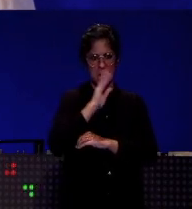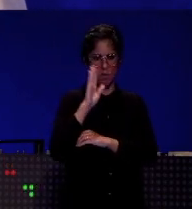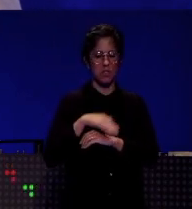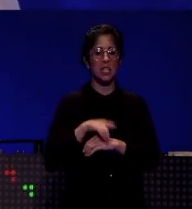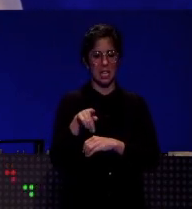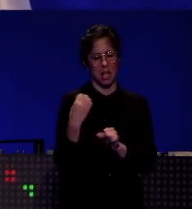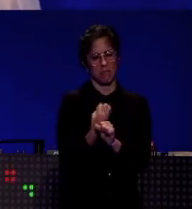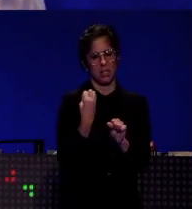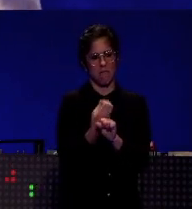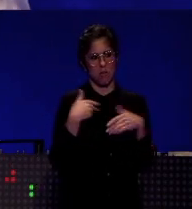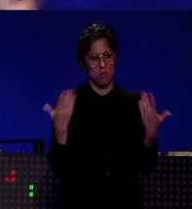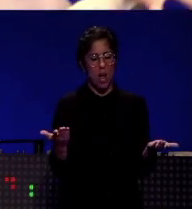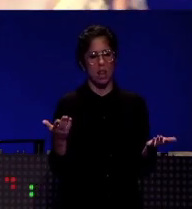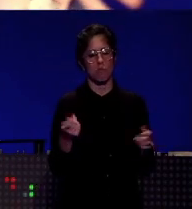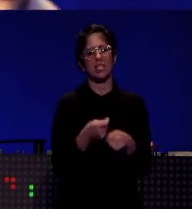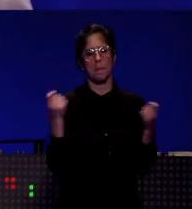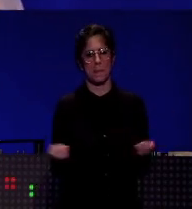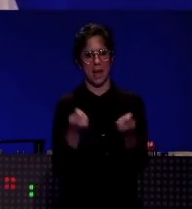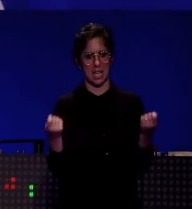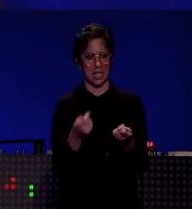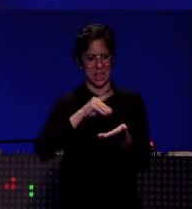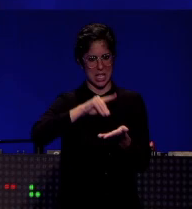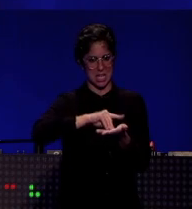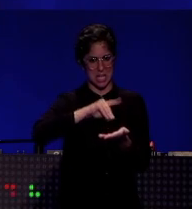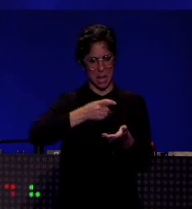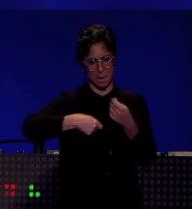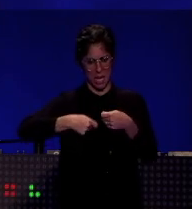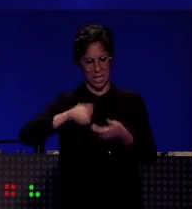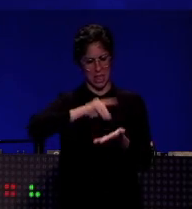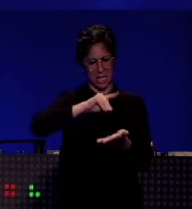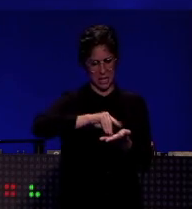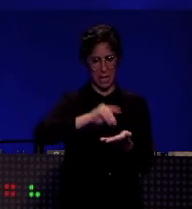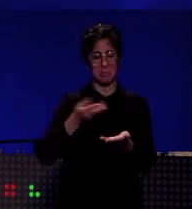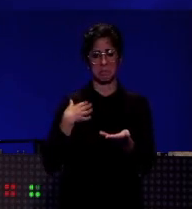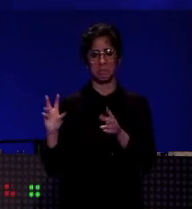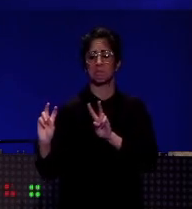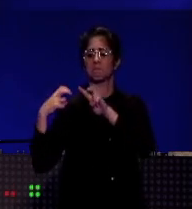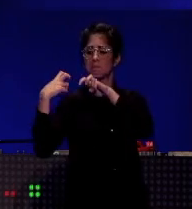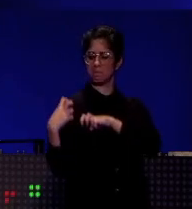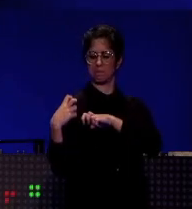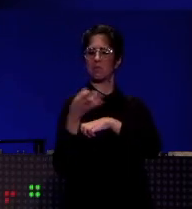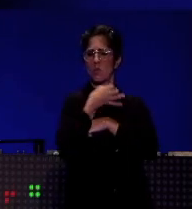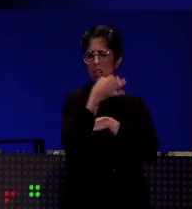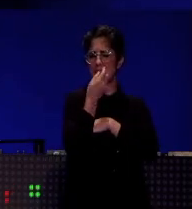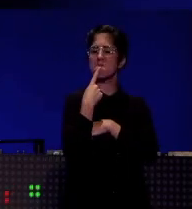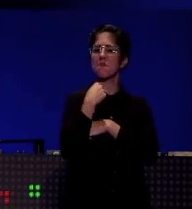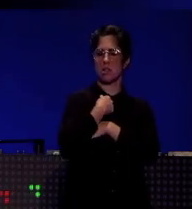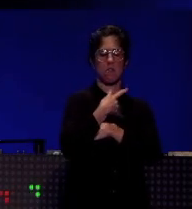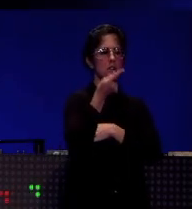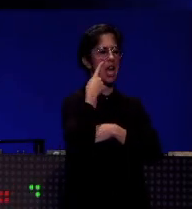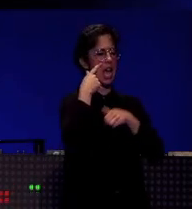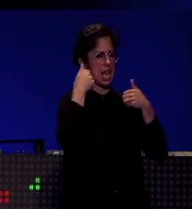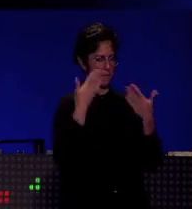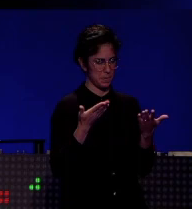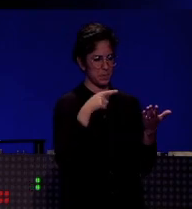y ella se sentó una tarde conmigo y me dijo a ver tienes un blog en un